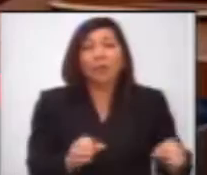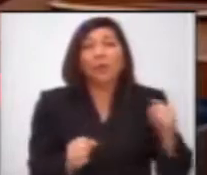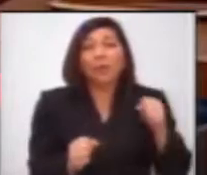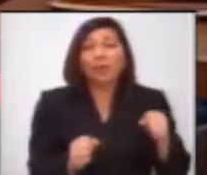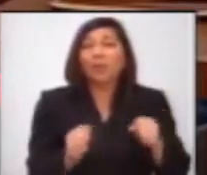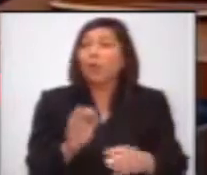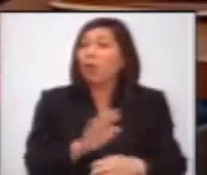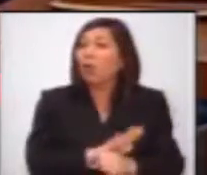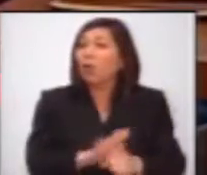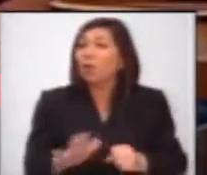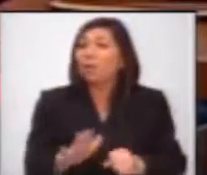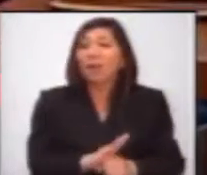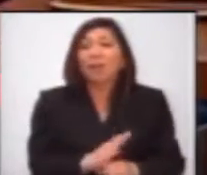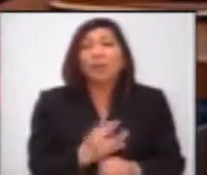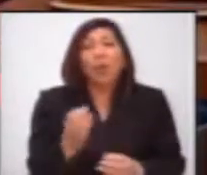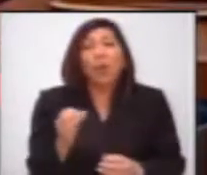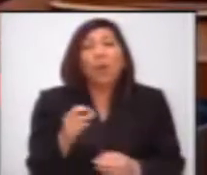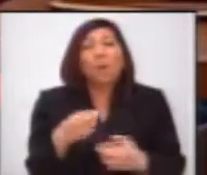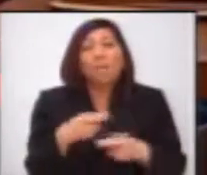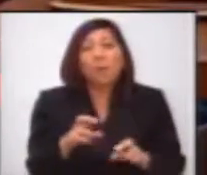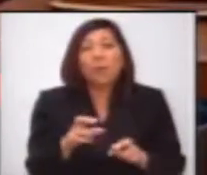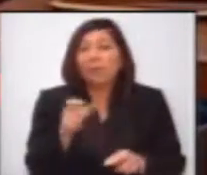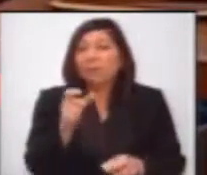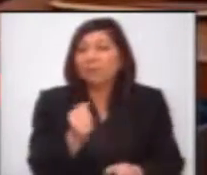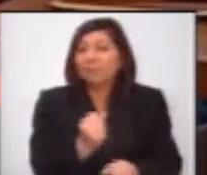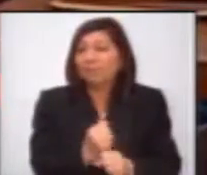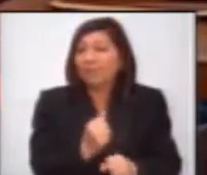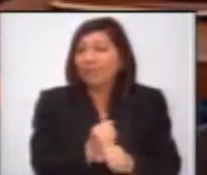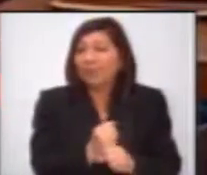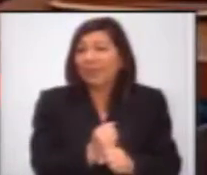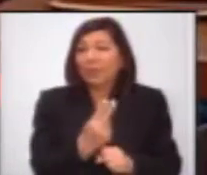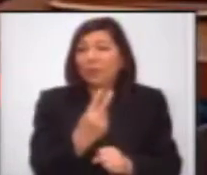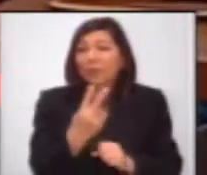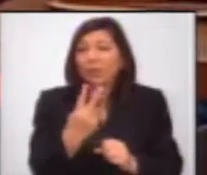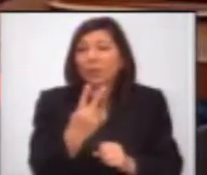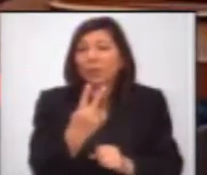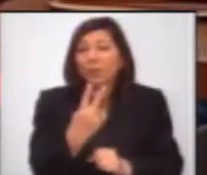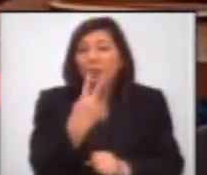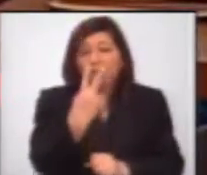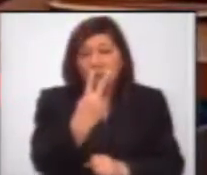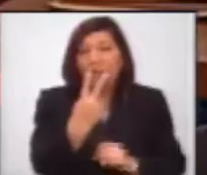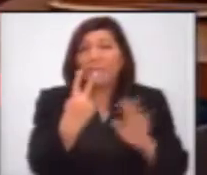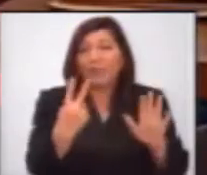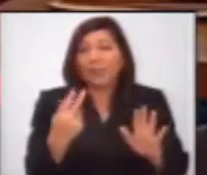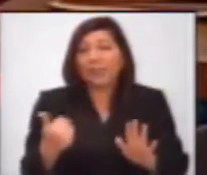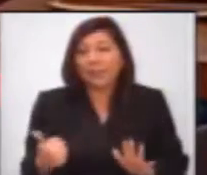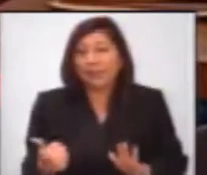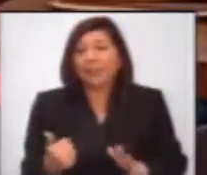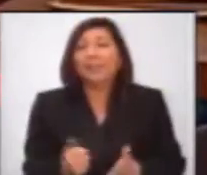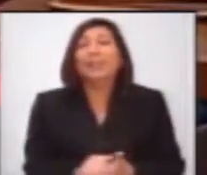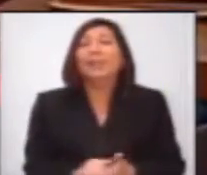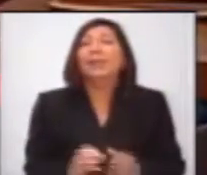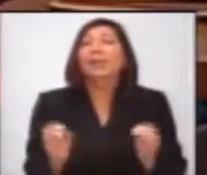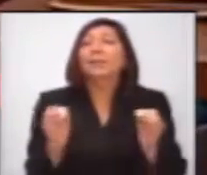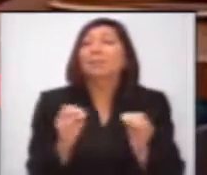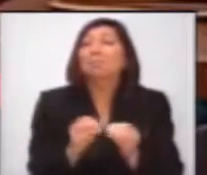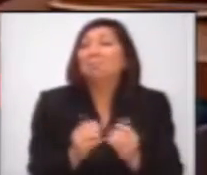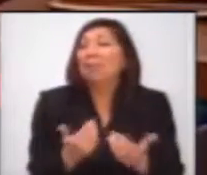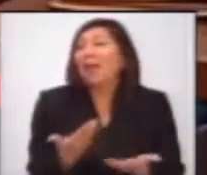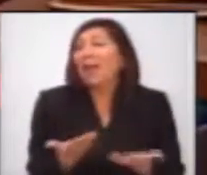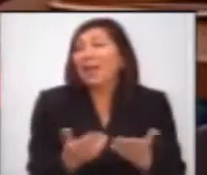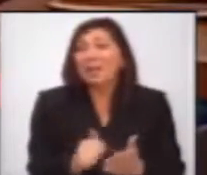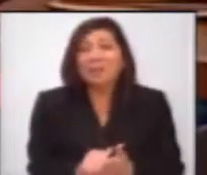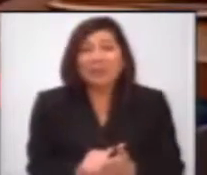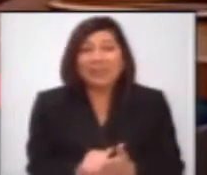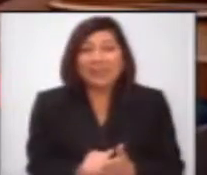derechos completos, o el régimen público de los trabajadores de la 276, donde el trabajador tiene derechos completos. Bueno, a